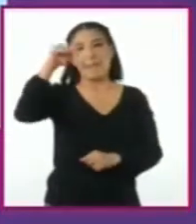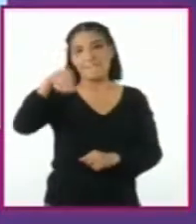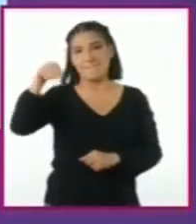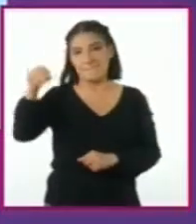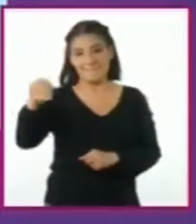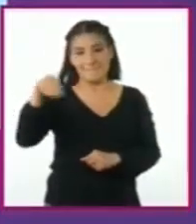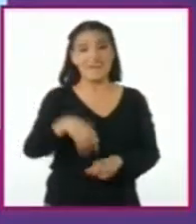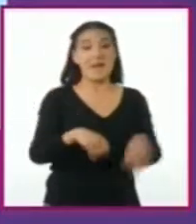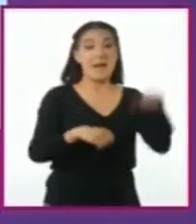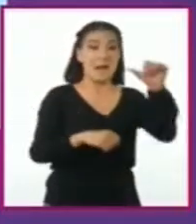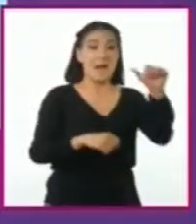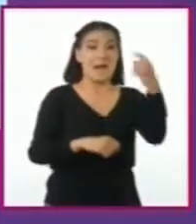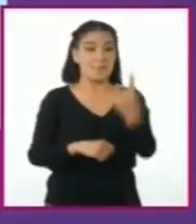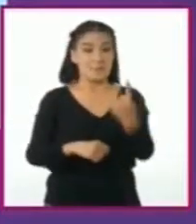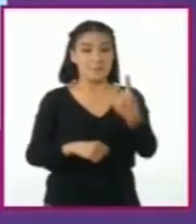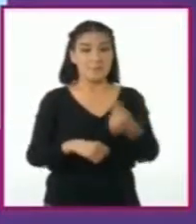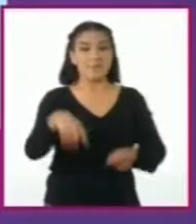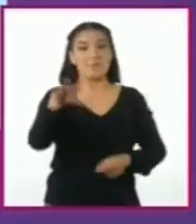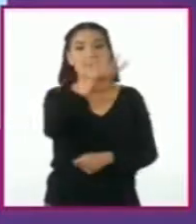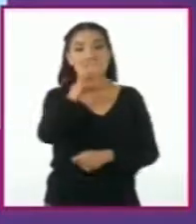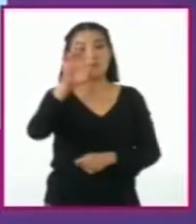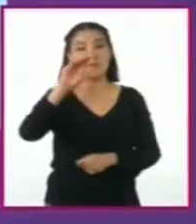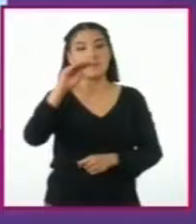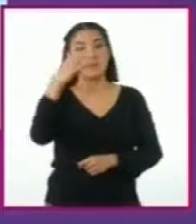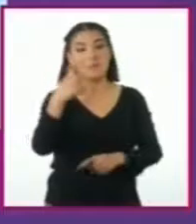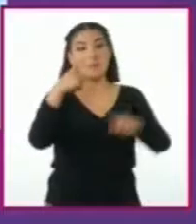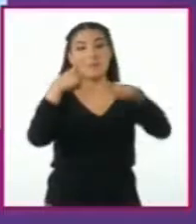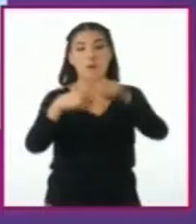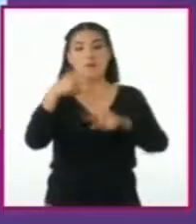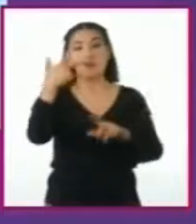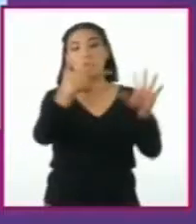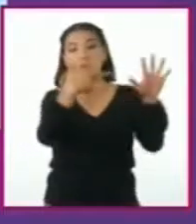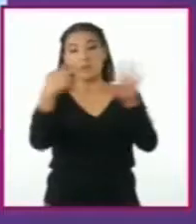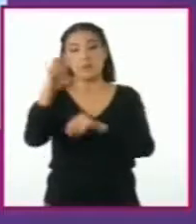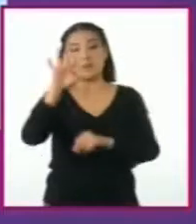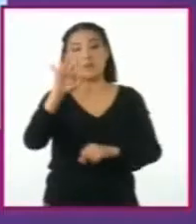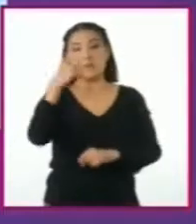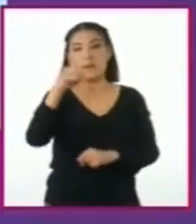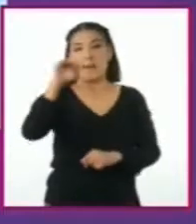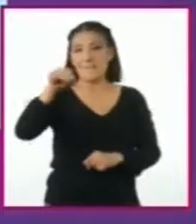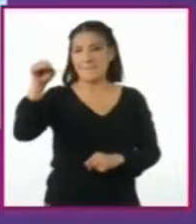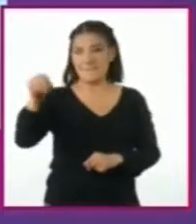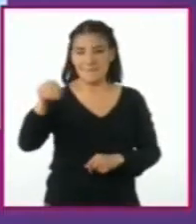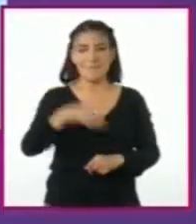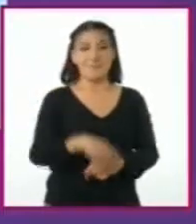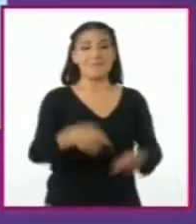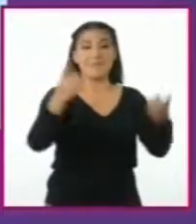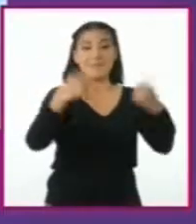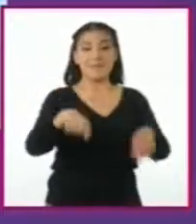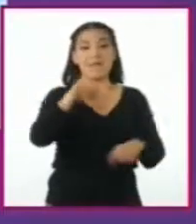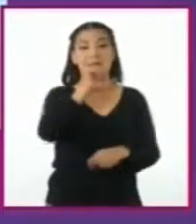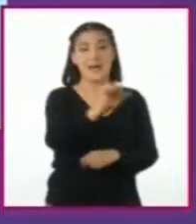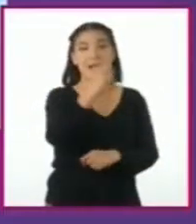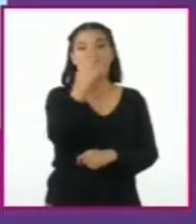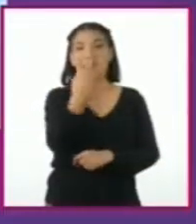El A1, 594 por 841 milímetros. El